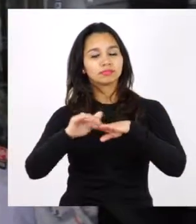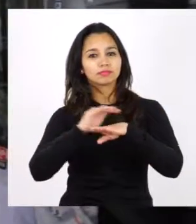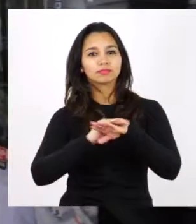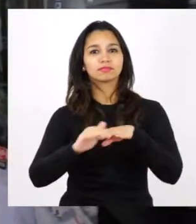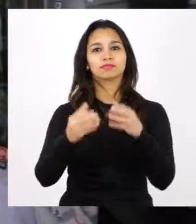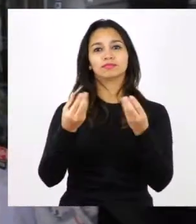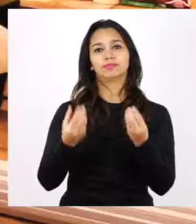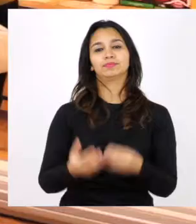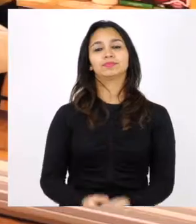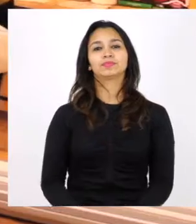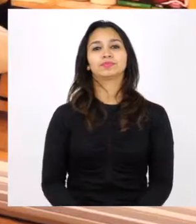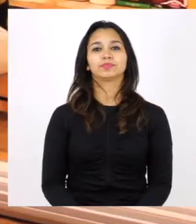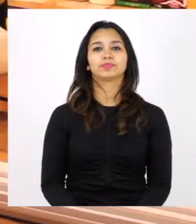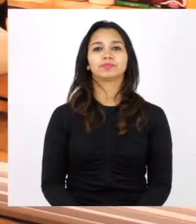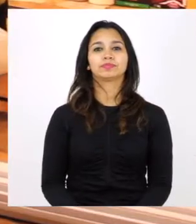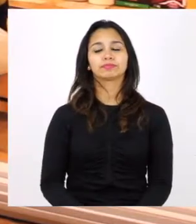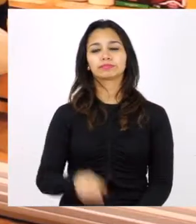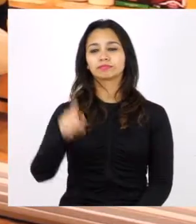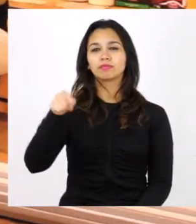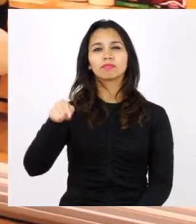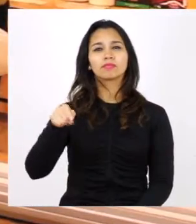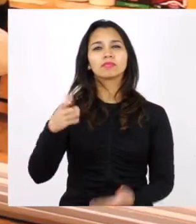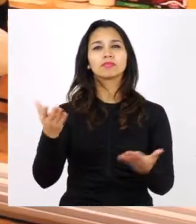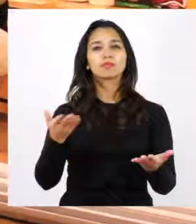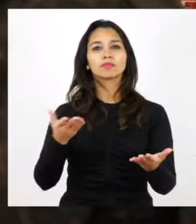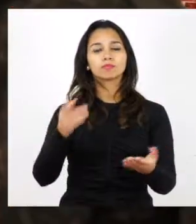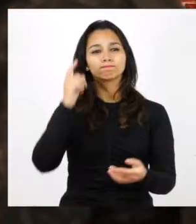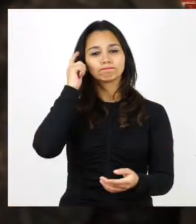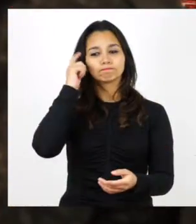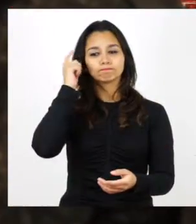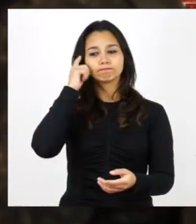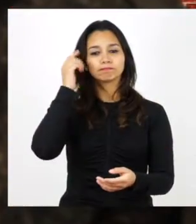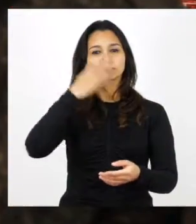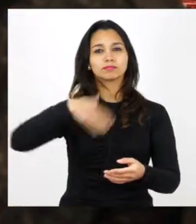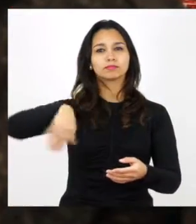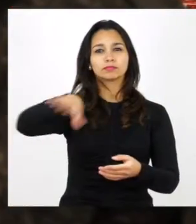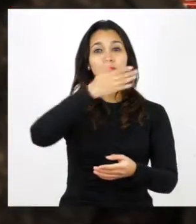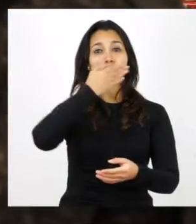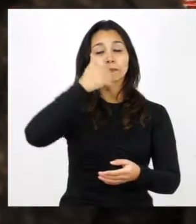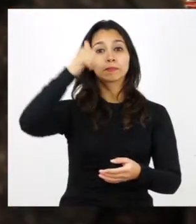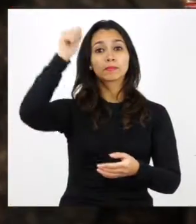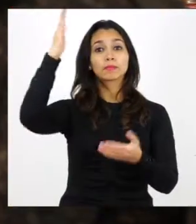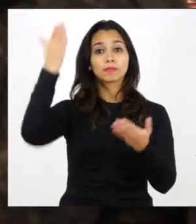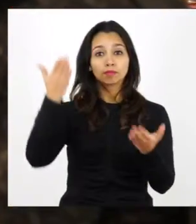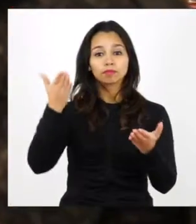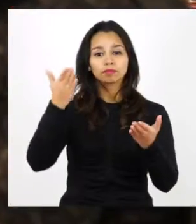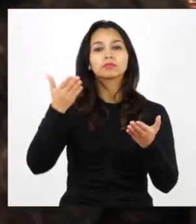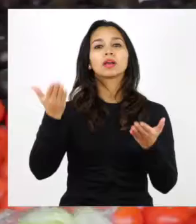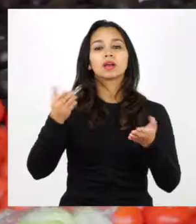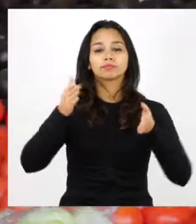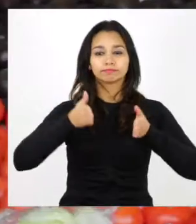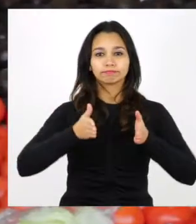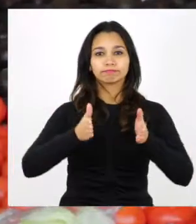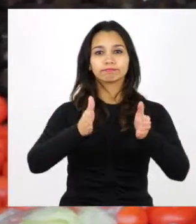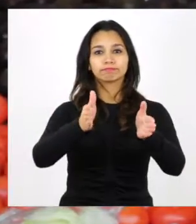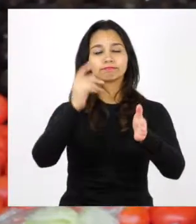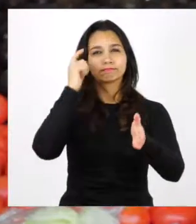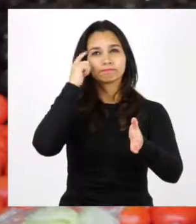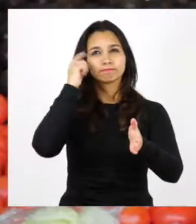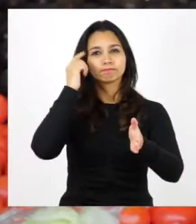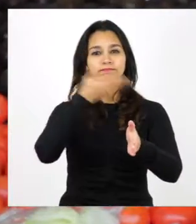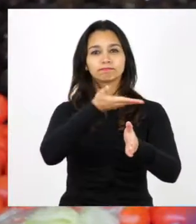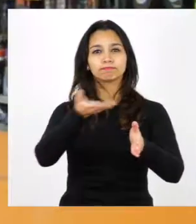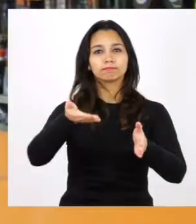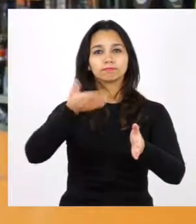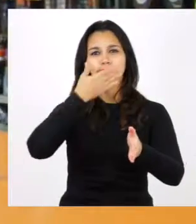pasear y a comprar. Yo creo que es uno de los buenos proyectos y programas que se está realizando, potenciando un barrio, lo